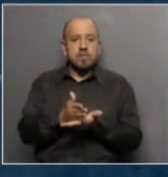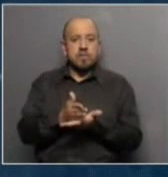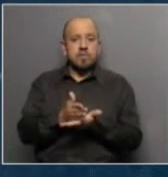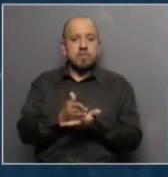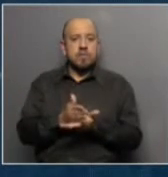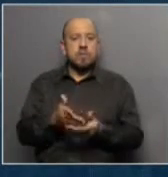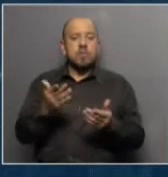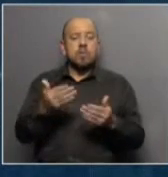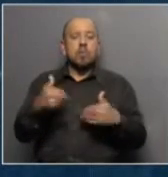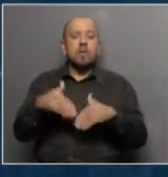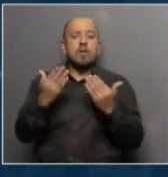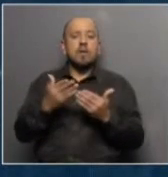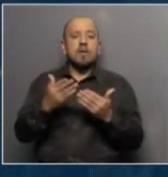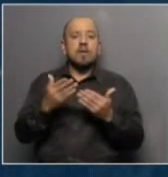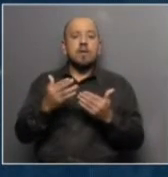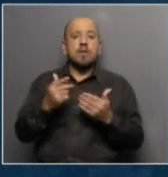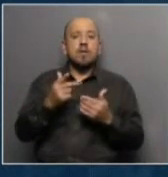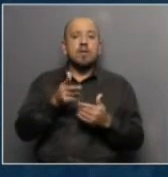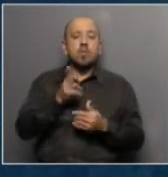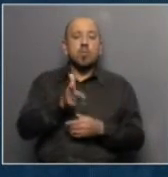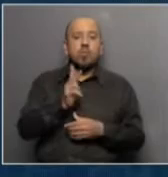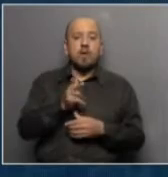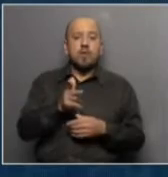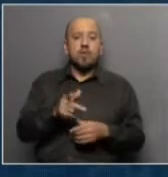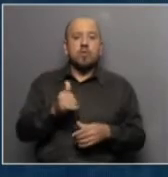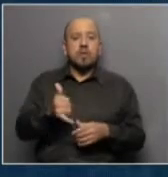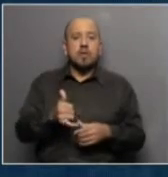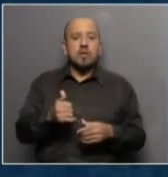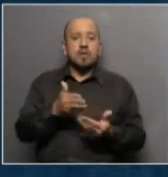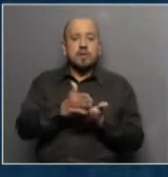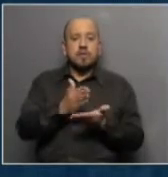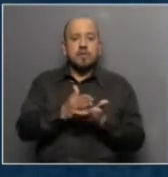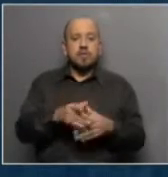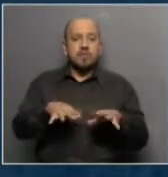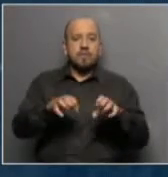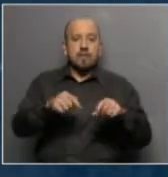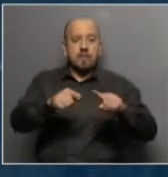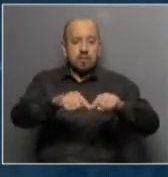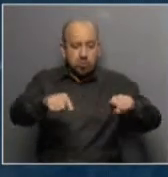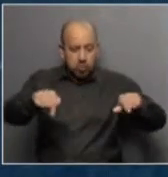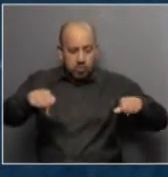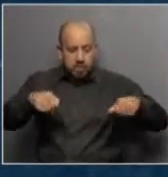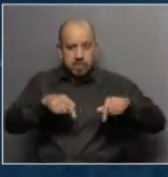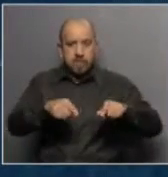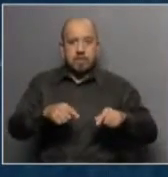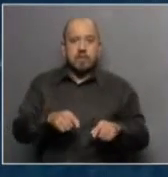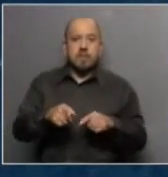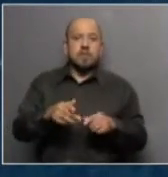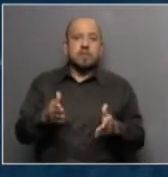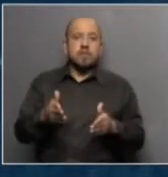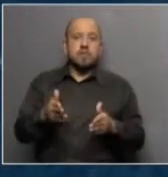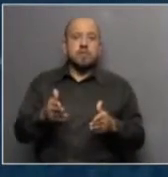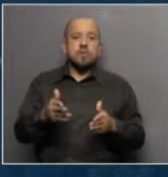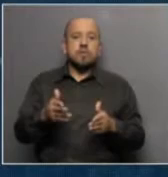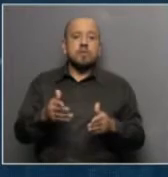Cualquier ser humano tiene derecho a vivir en un pedacito de tierra. Eso se antepone a la